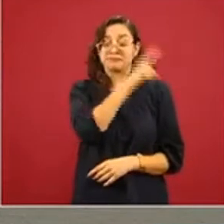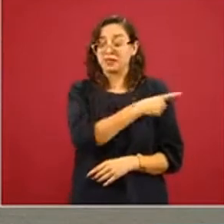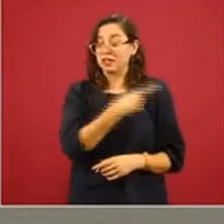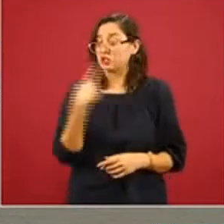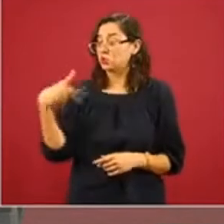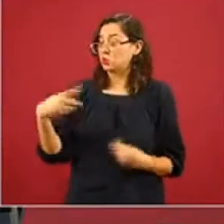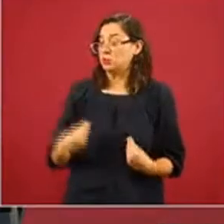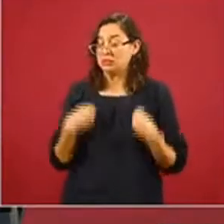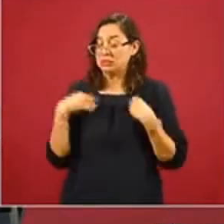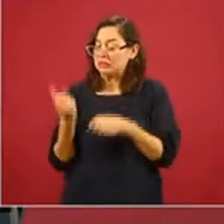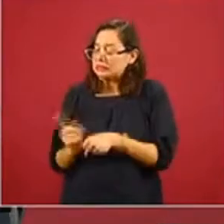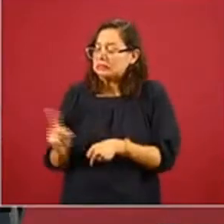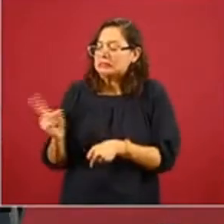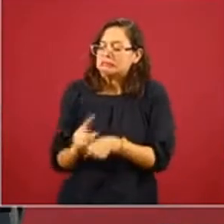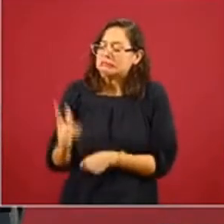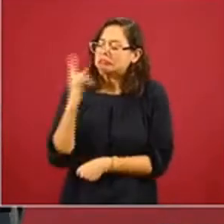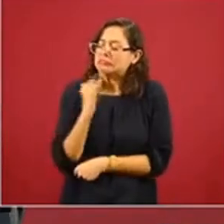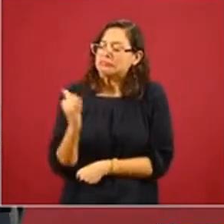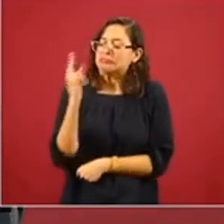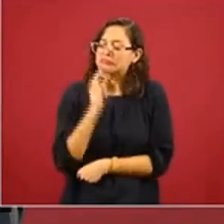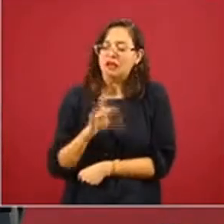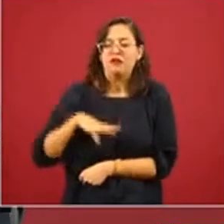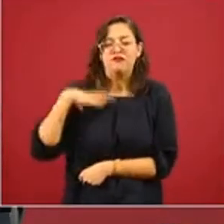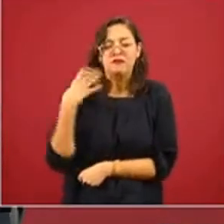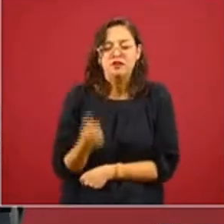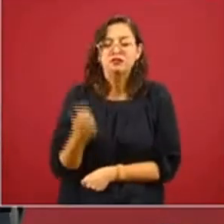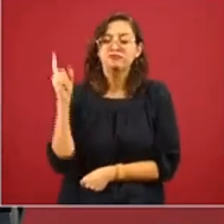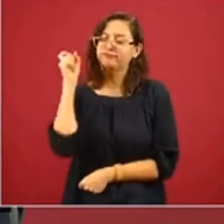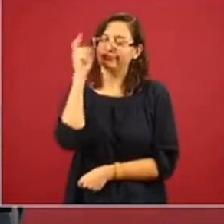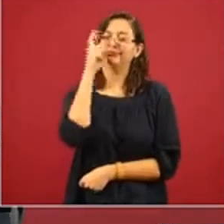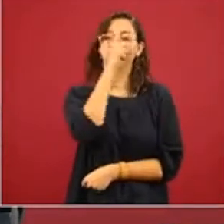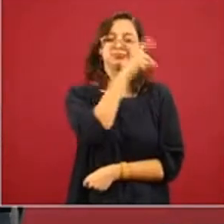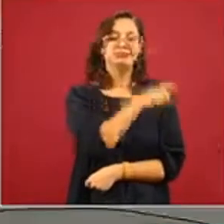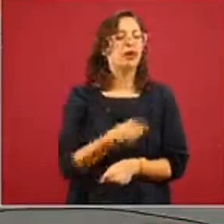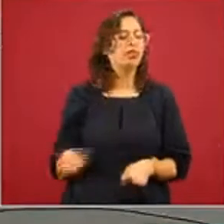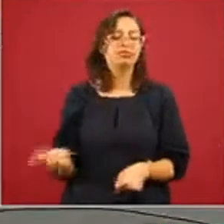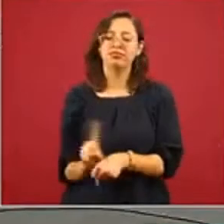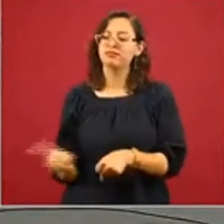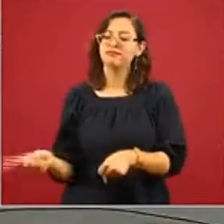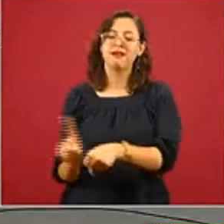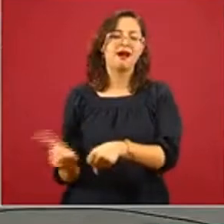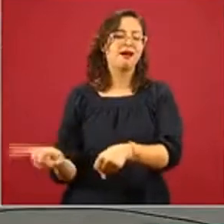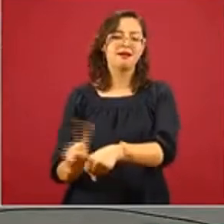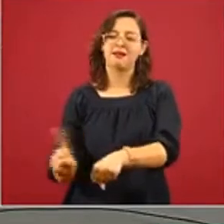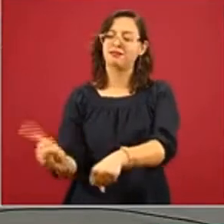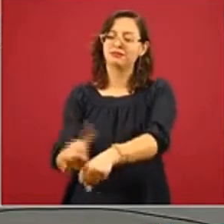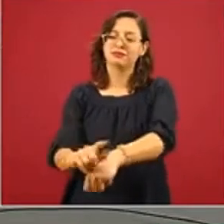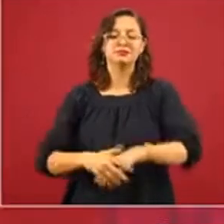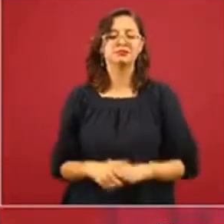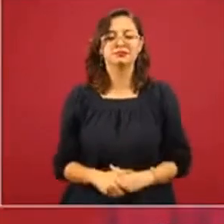vida todos los días, todos los días. ¿Cuál es la razón?